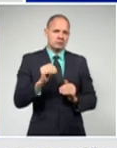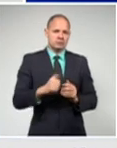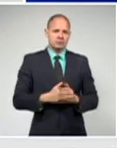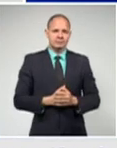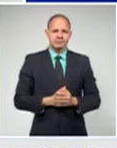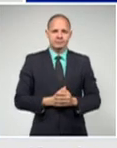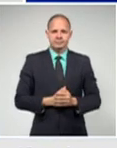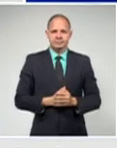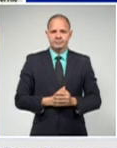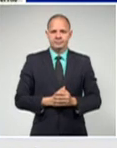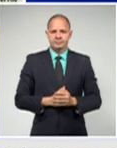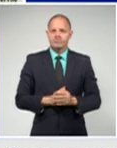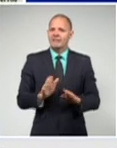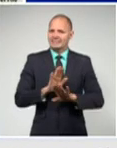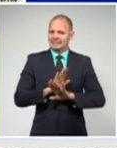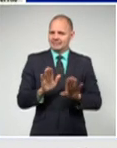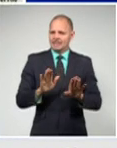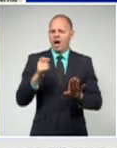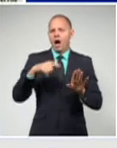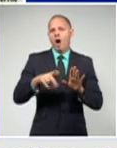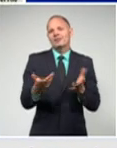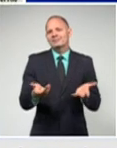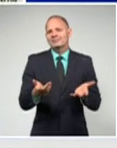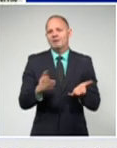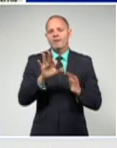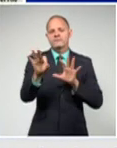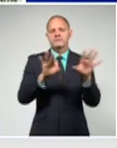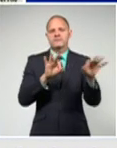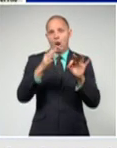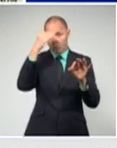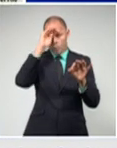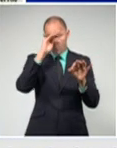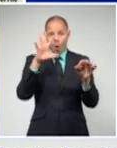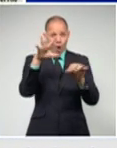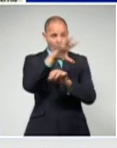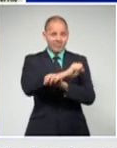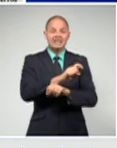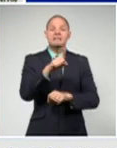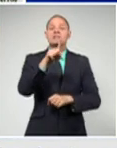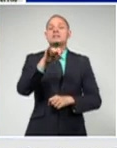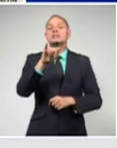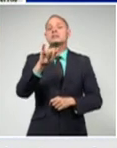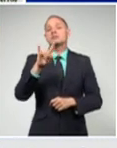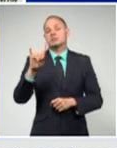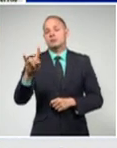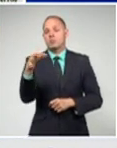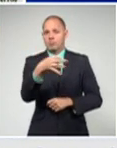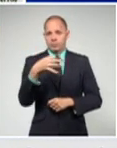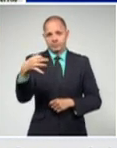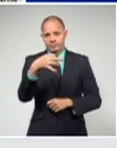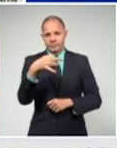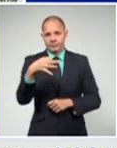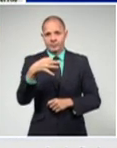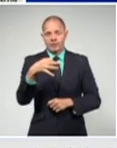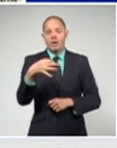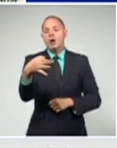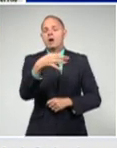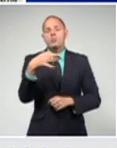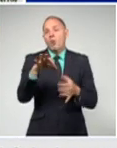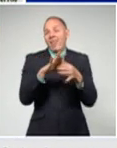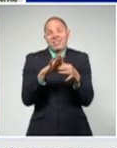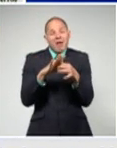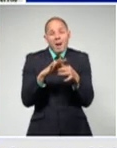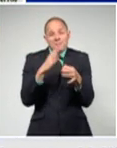Los 12 municipios donde se concentra el 47% de la incidencia